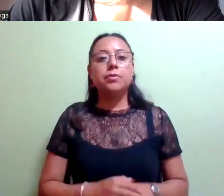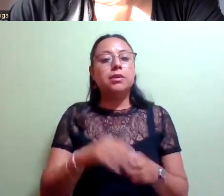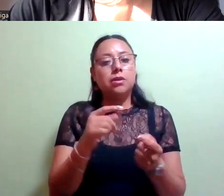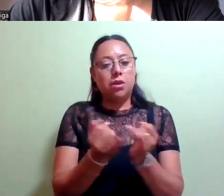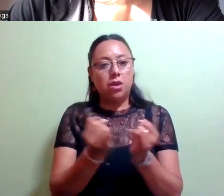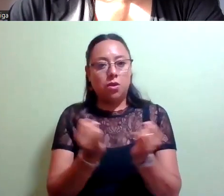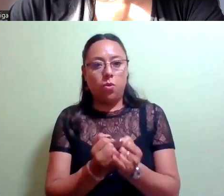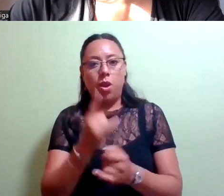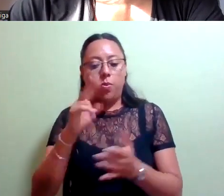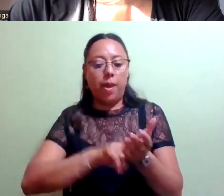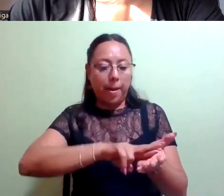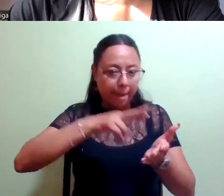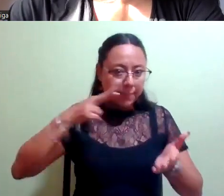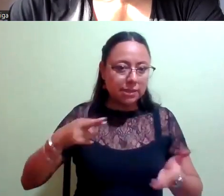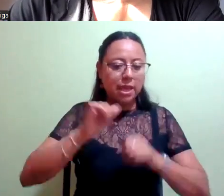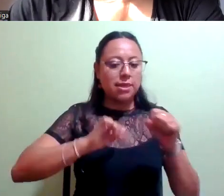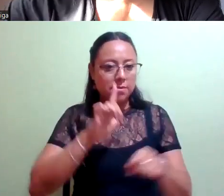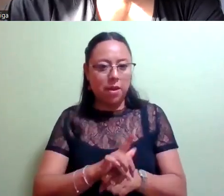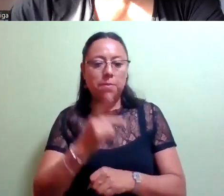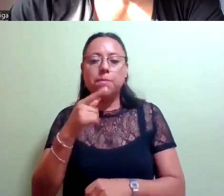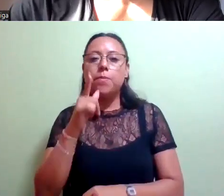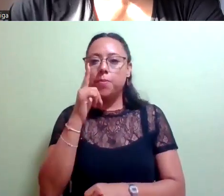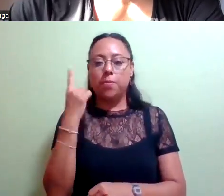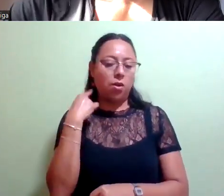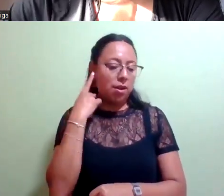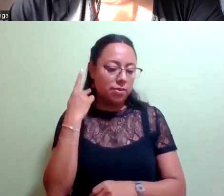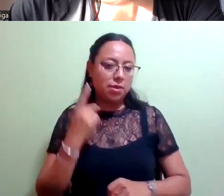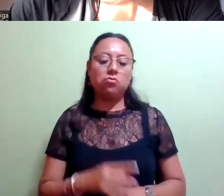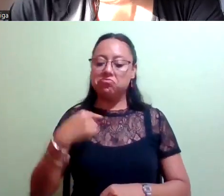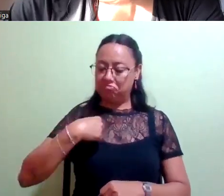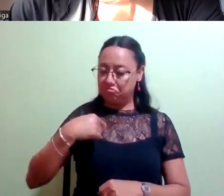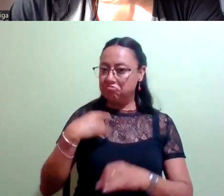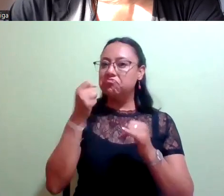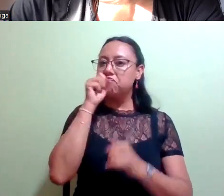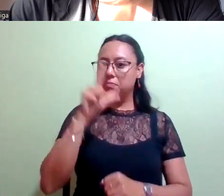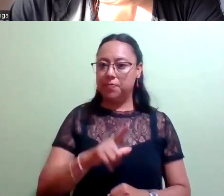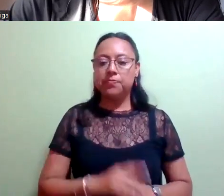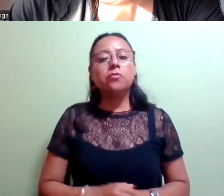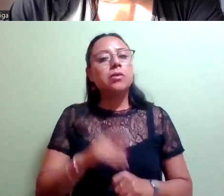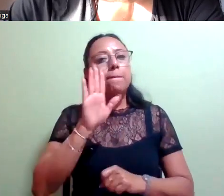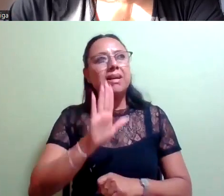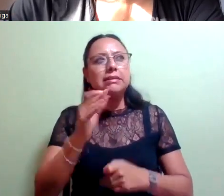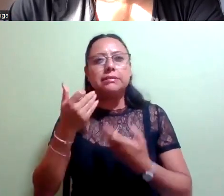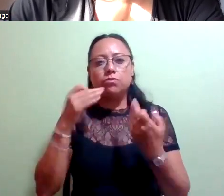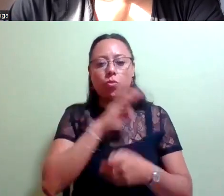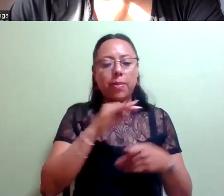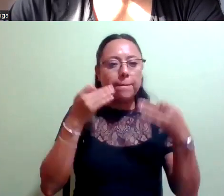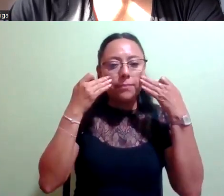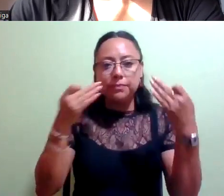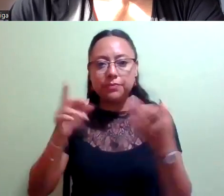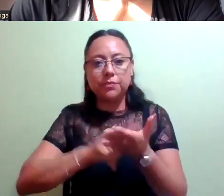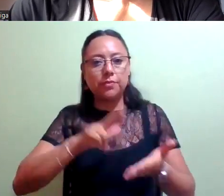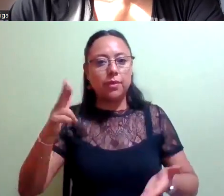Animal Político. Yo también. En busca de una visibilidad digna en medios en la revista